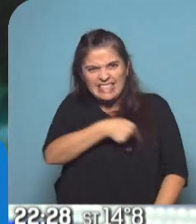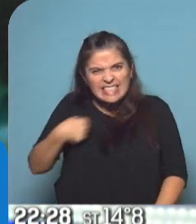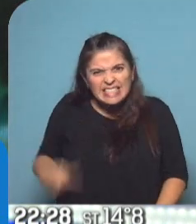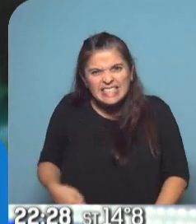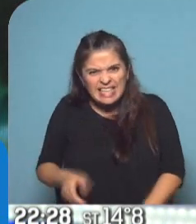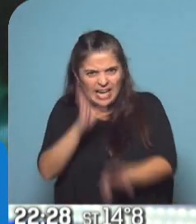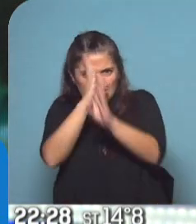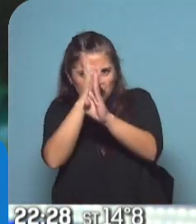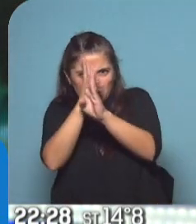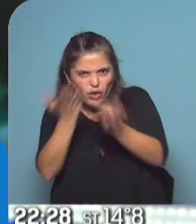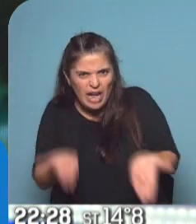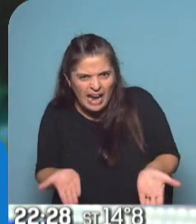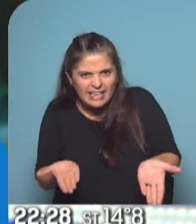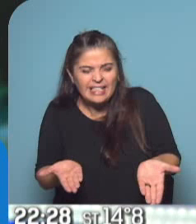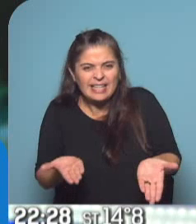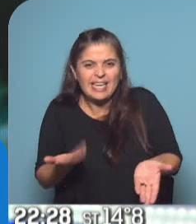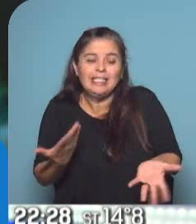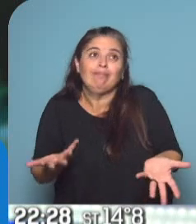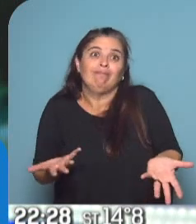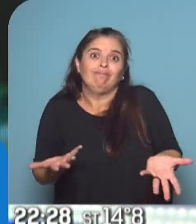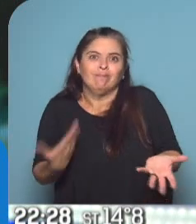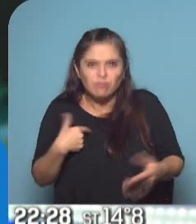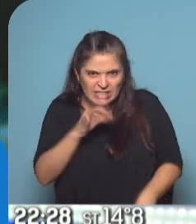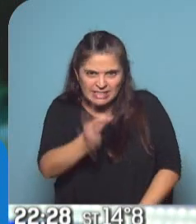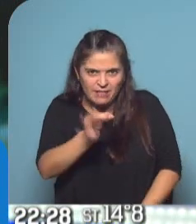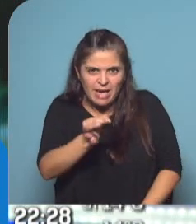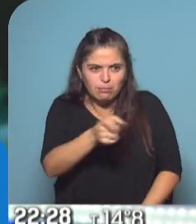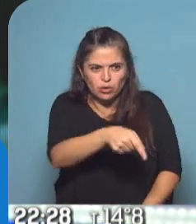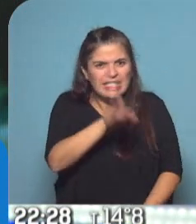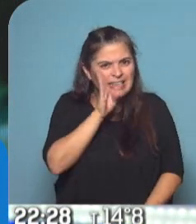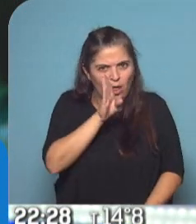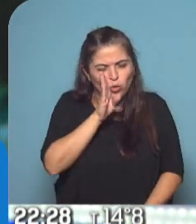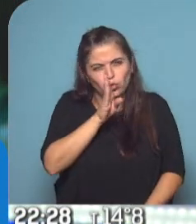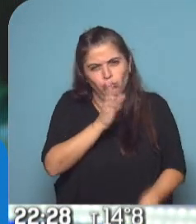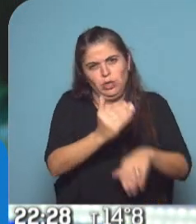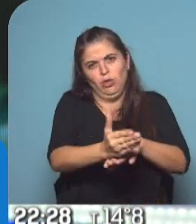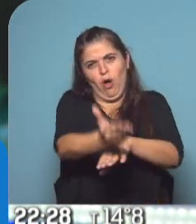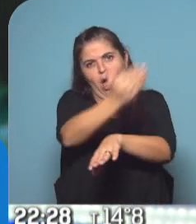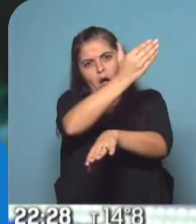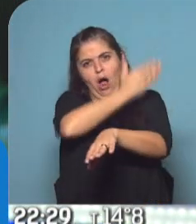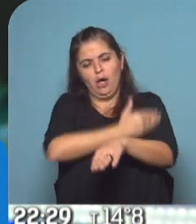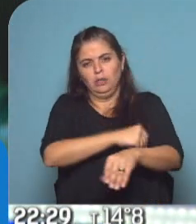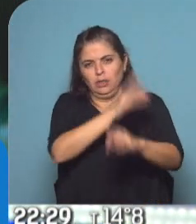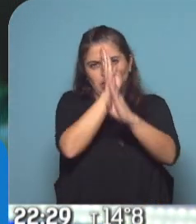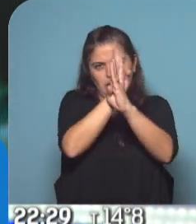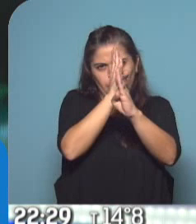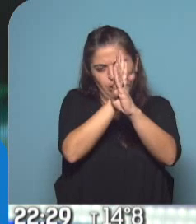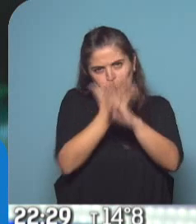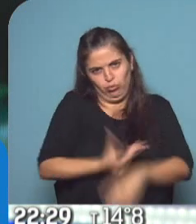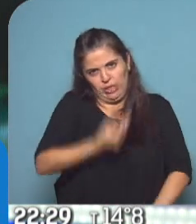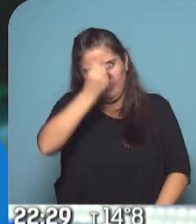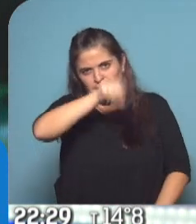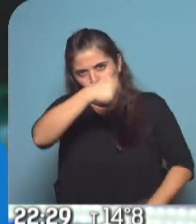pasado en los años previos lo que se supo del espionaje que realizó a eeuu incluso a gobiernos aliados como algunos europeos